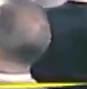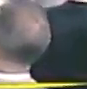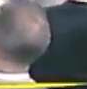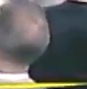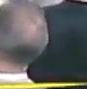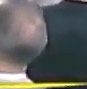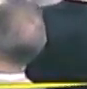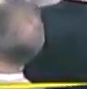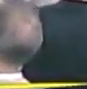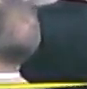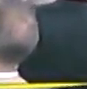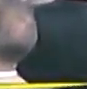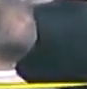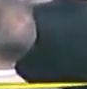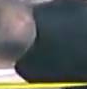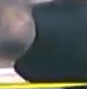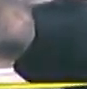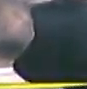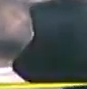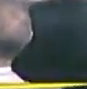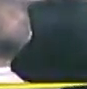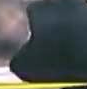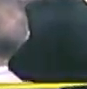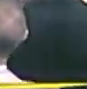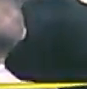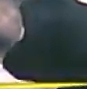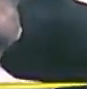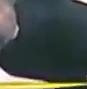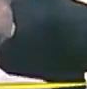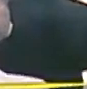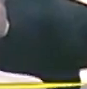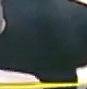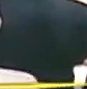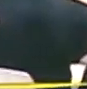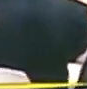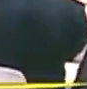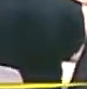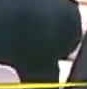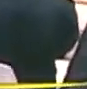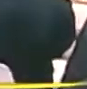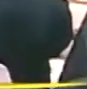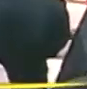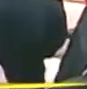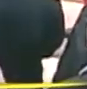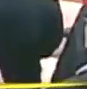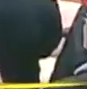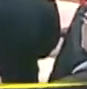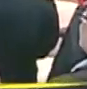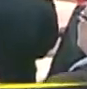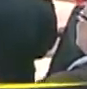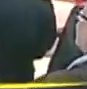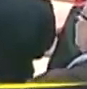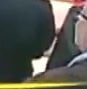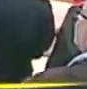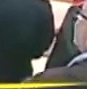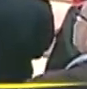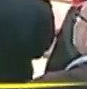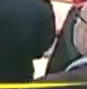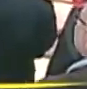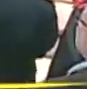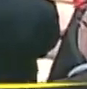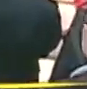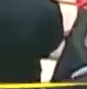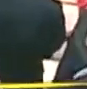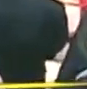el consenso de la recuperación del estado de bienestar social. Esto ha sido durante la reunión de